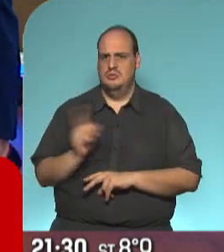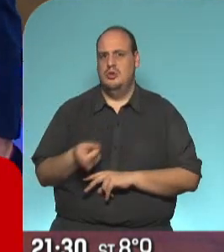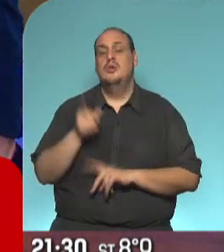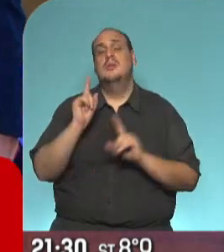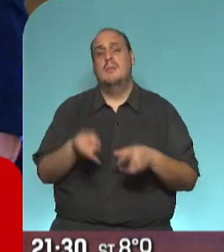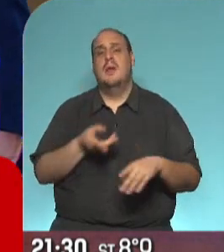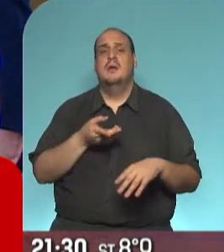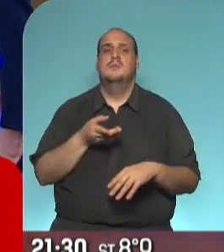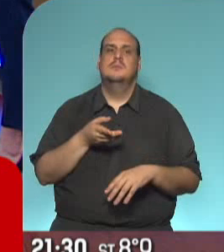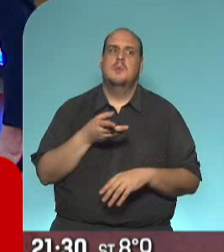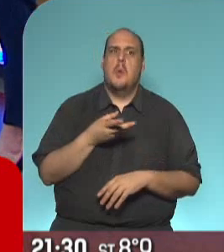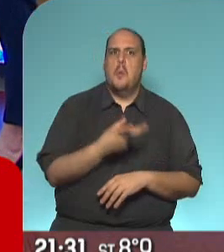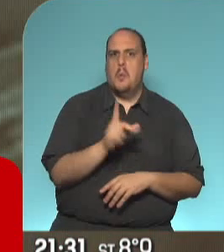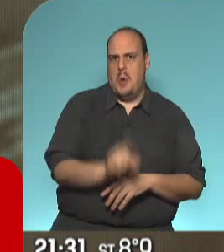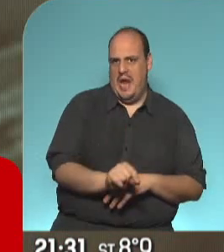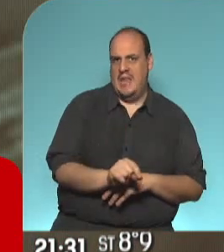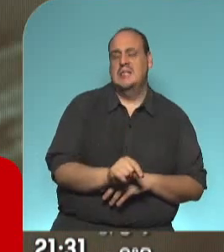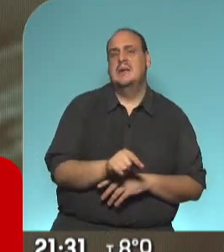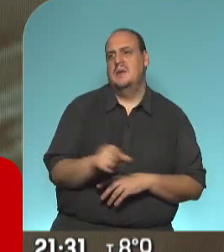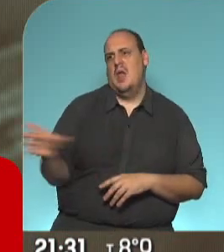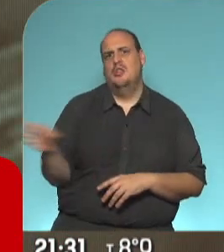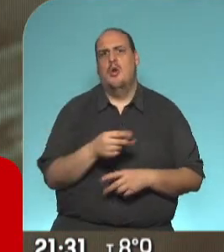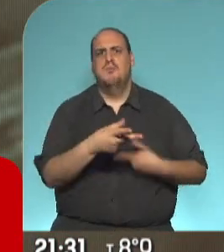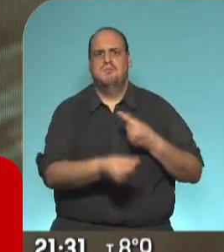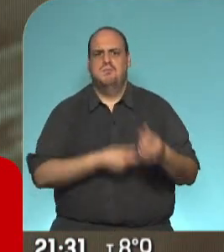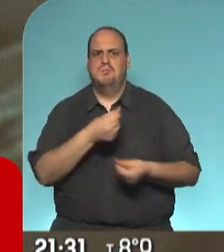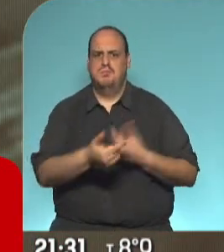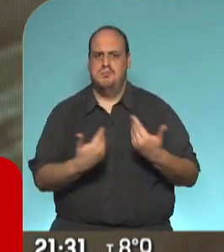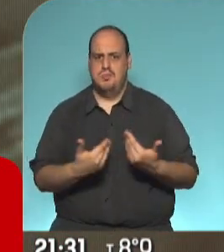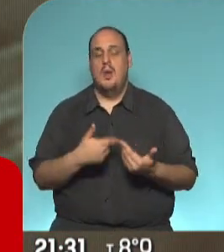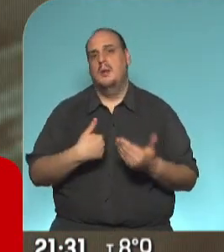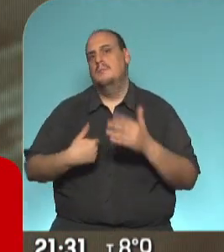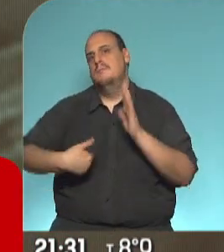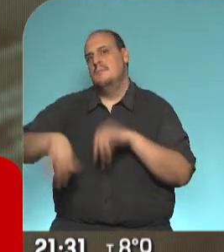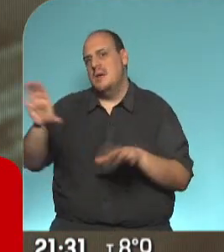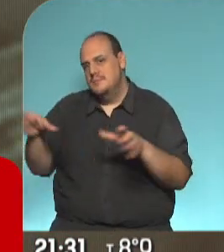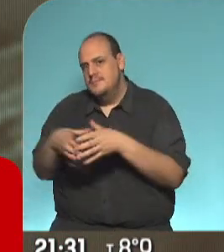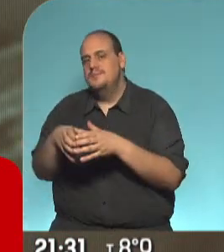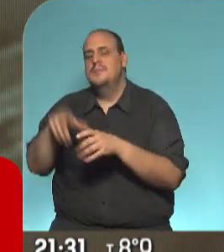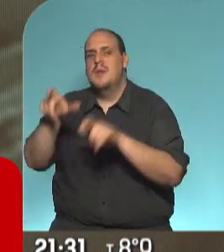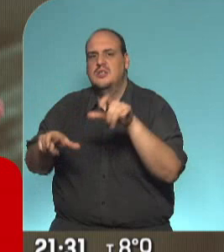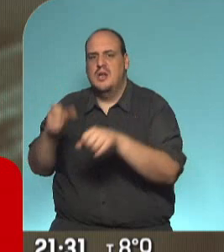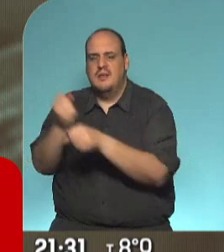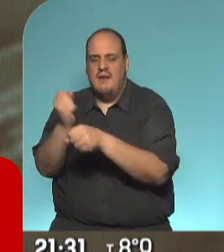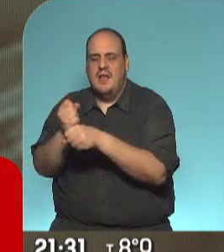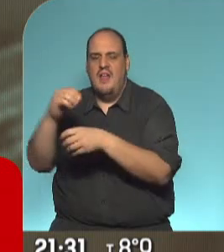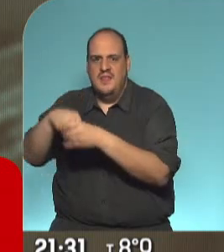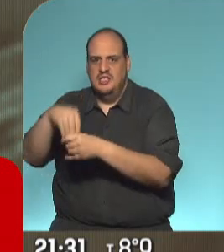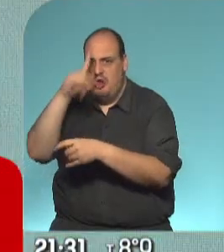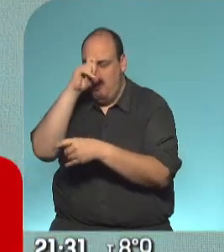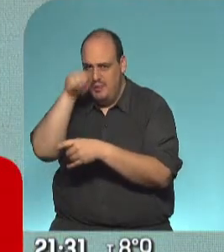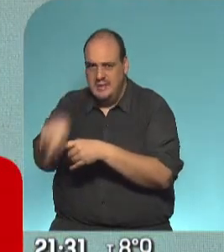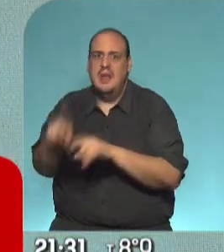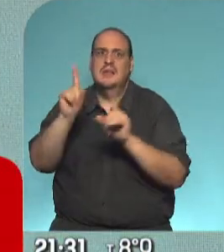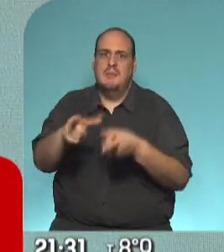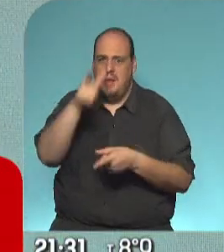accesible para todo el mundo, priorizando, por supuesto, lo que es en principio el personal de salud, el personal de seguridad y las personas de riesgo, ¿no? Sin